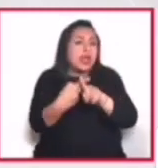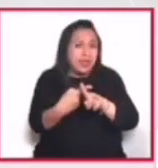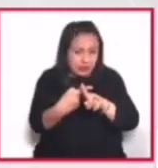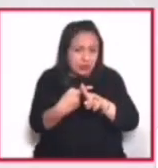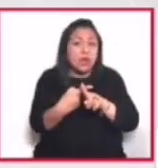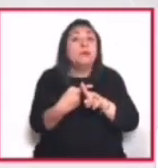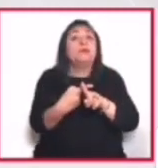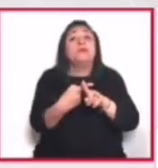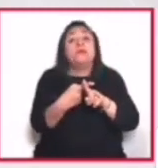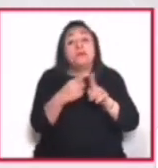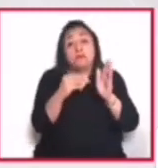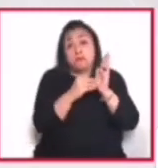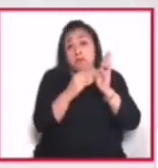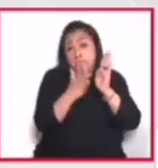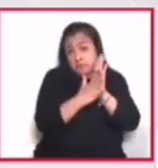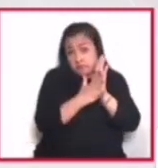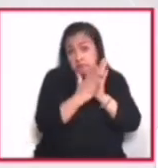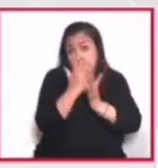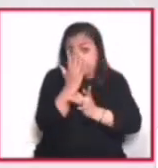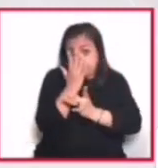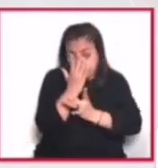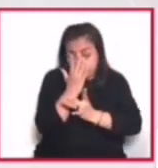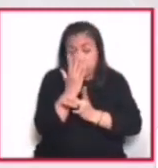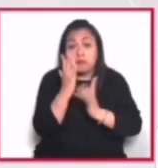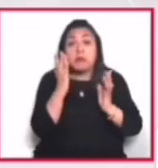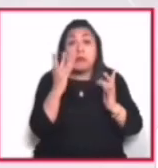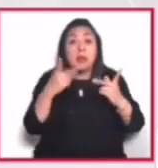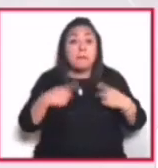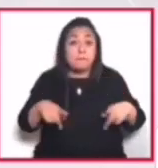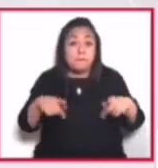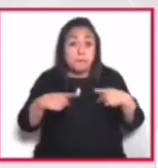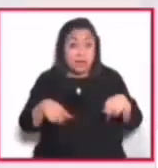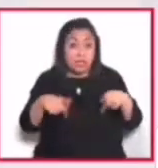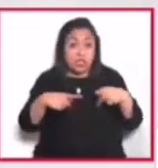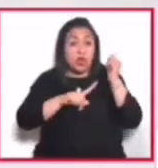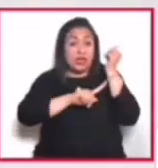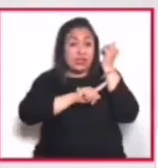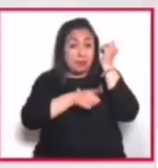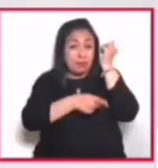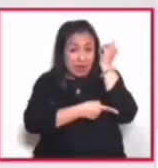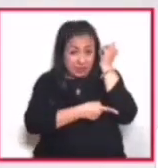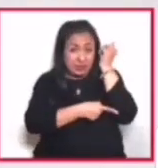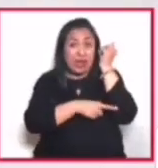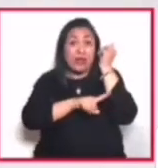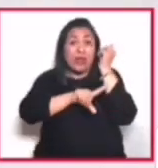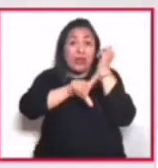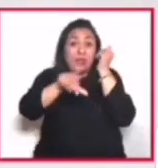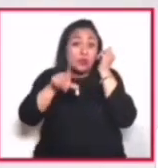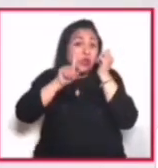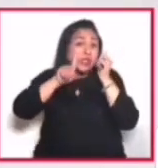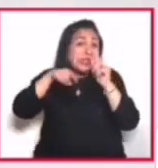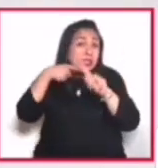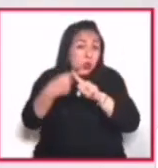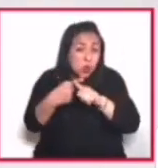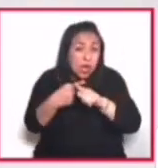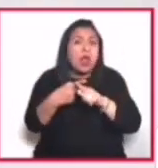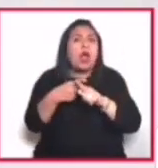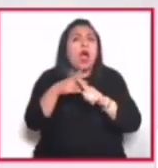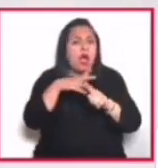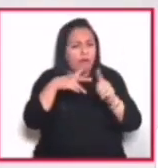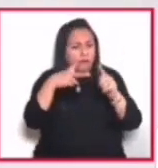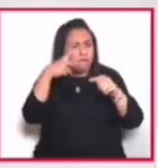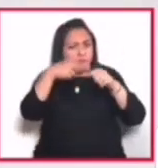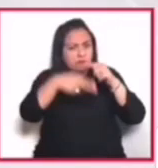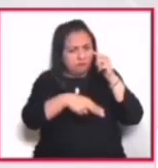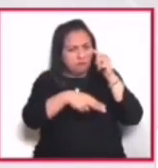pues estipula que las personas que estén embarazadas producto de violencia sexual tienen derecho a acceder a una interrupción legal